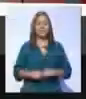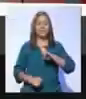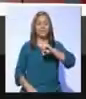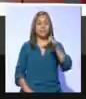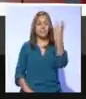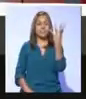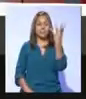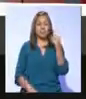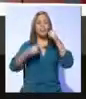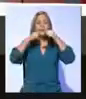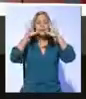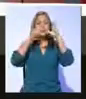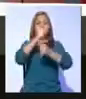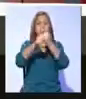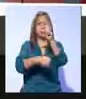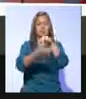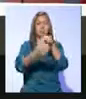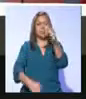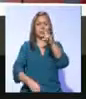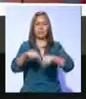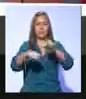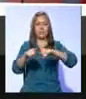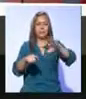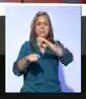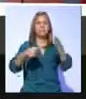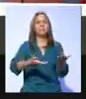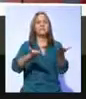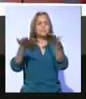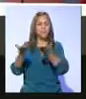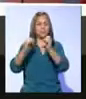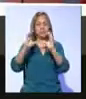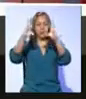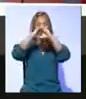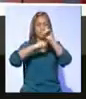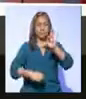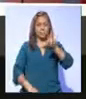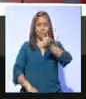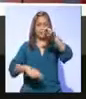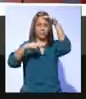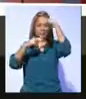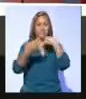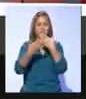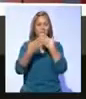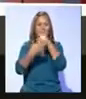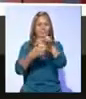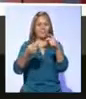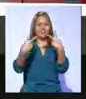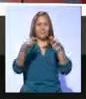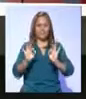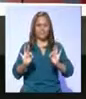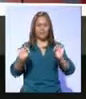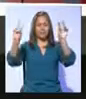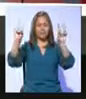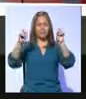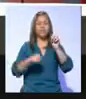Jueves 14 de diciembre de 2017, amigas y amigos, bienvenidos todos a la emisión estelar de TVL Noticias. Gracias a quienes nos sintonizan a